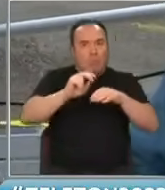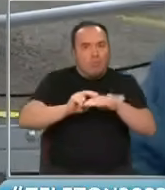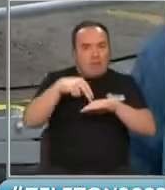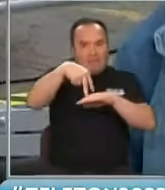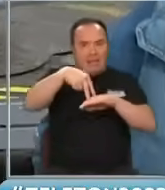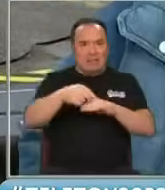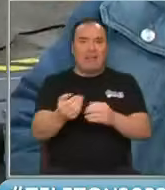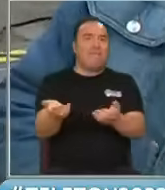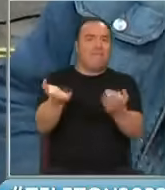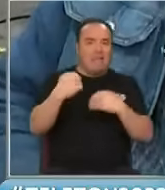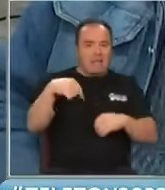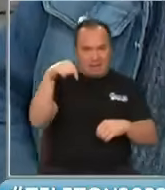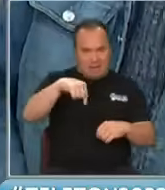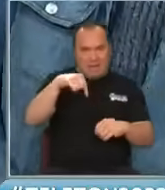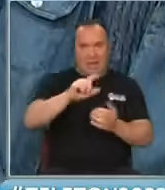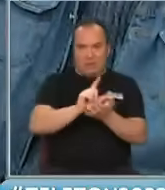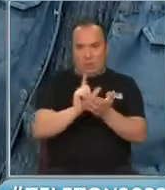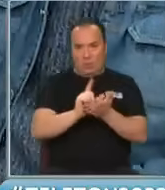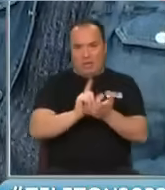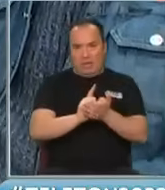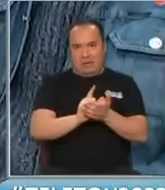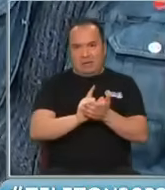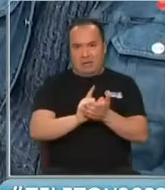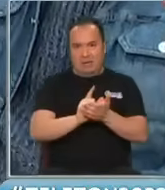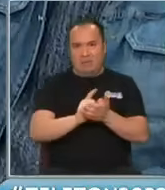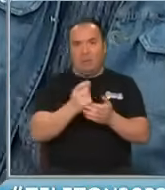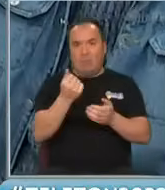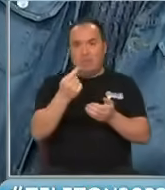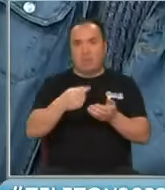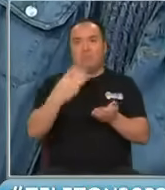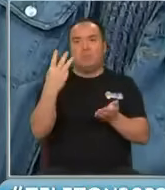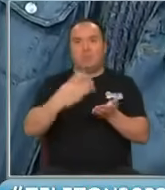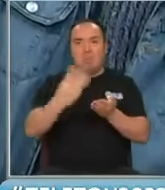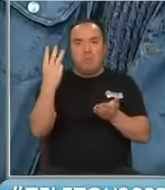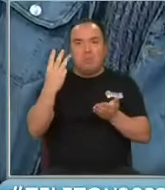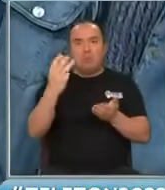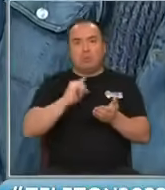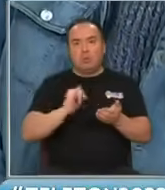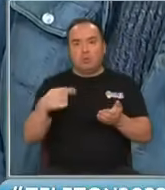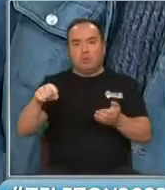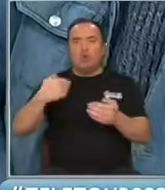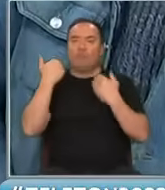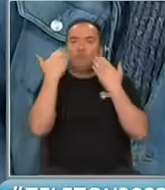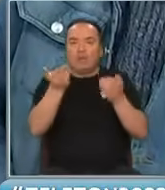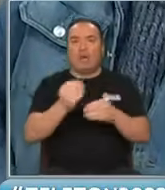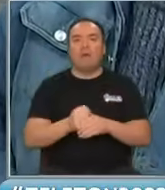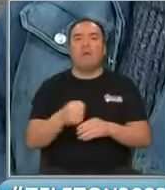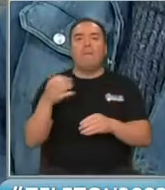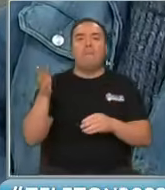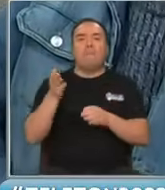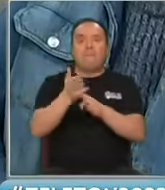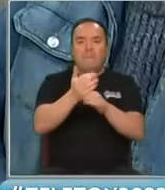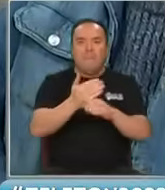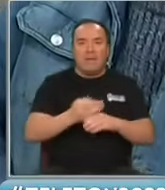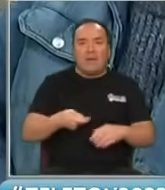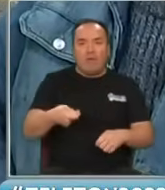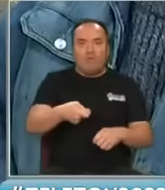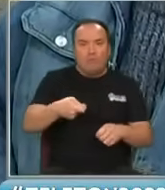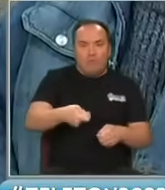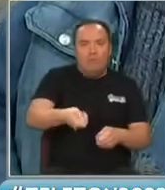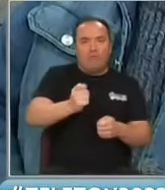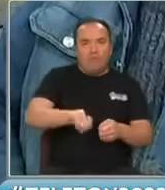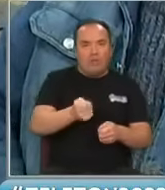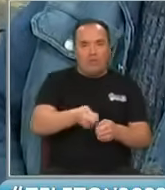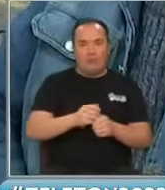Caleta Portales, los abones 3.000 pesos para la Teletón y nosotros le vamos a regalar un rico pescadito frito hecho por los mismos pescadores y las mujeres de